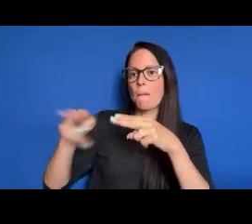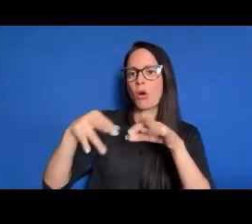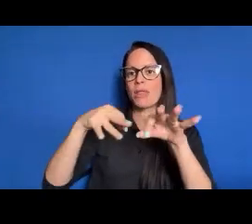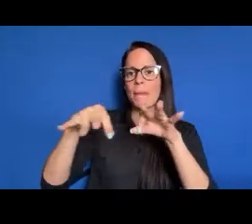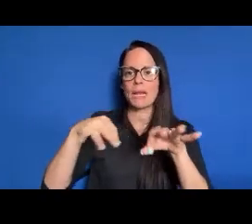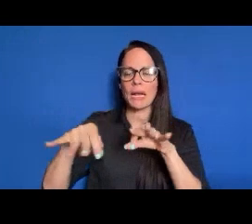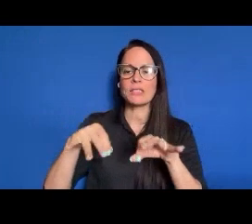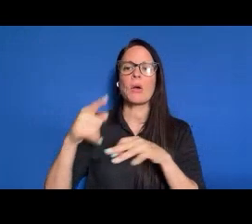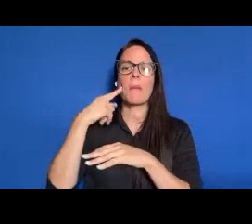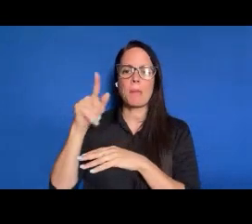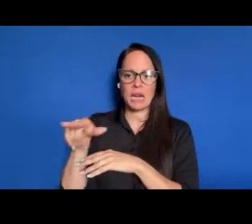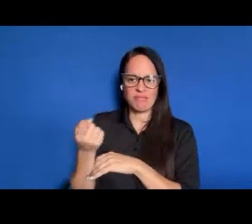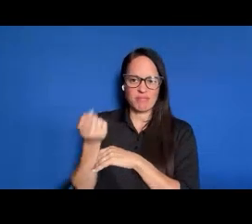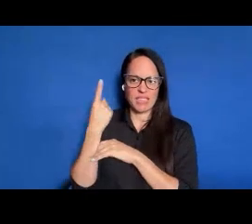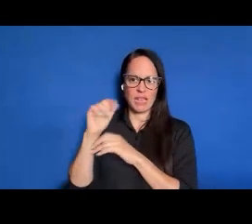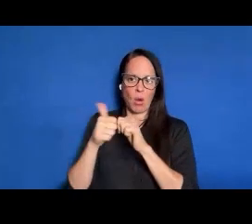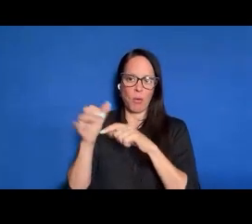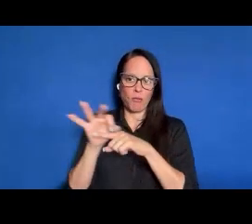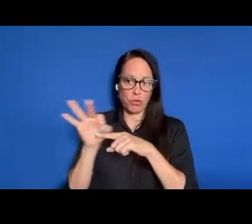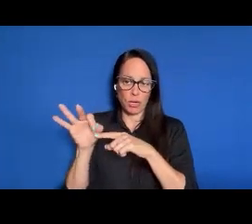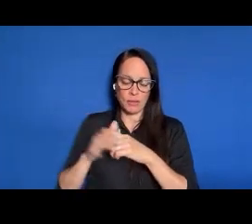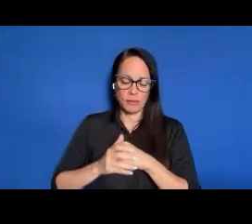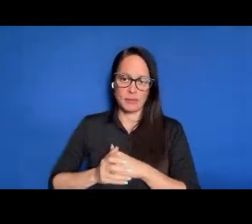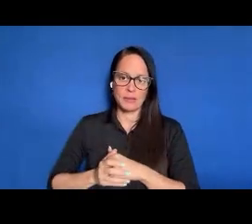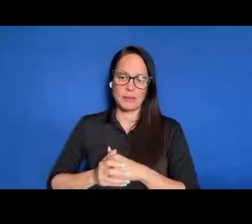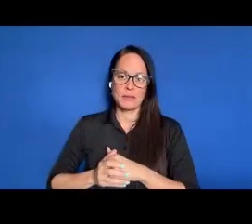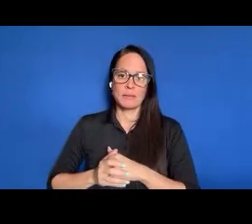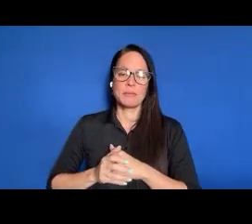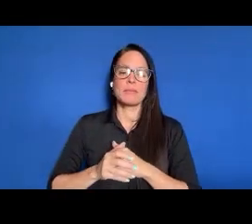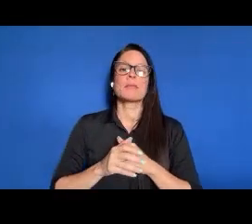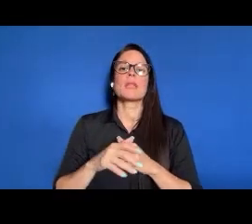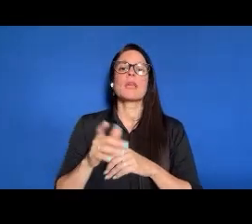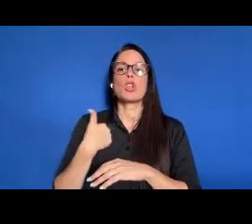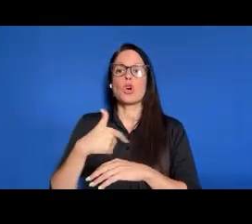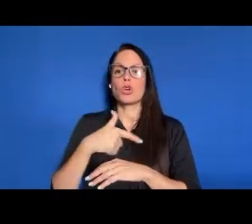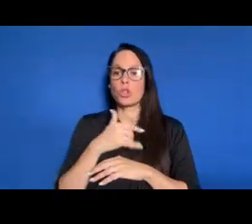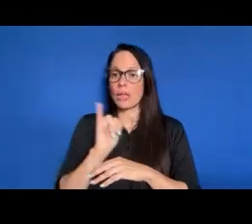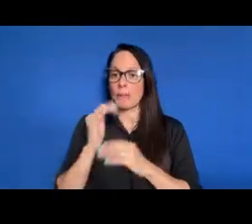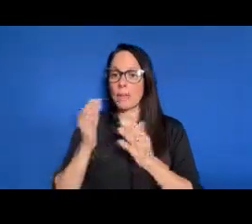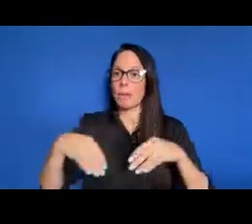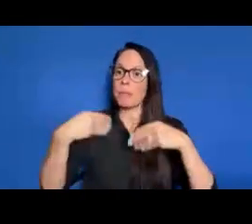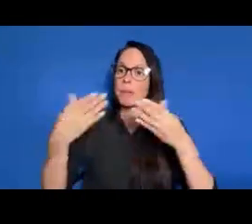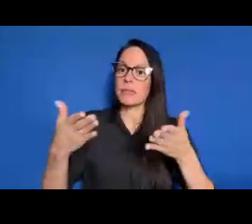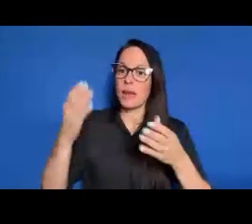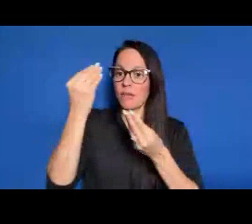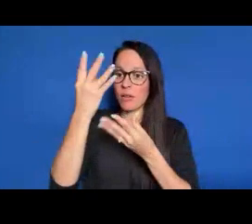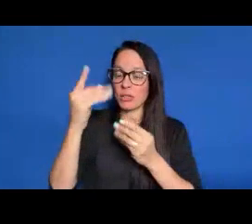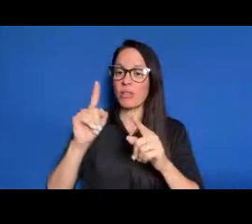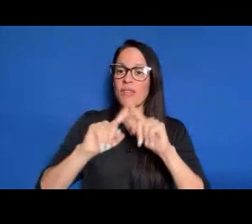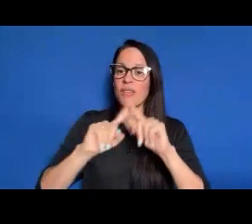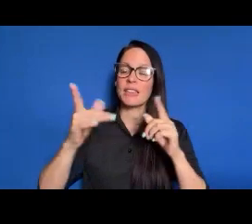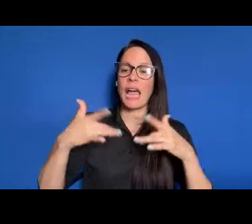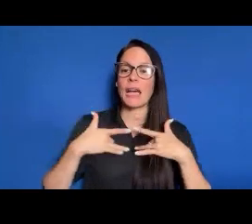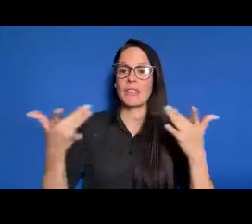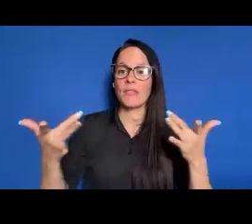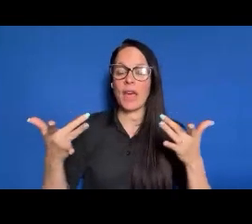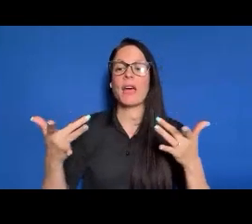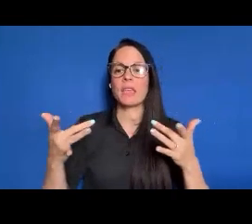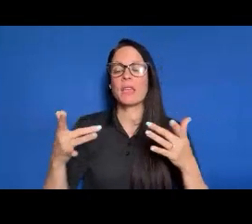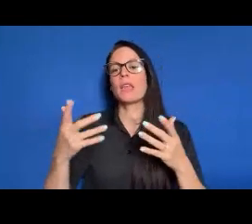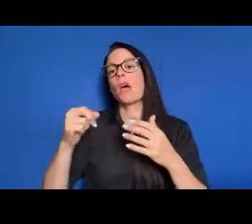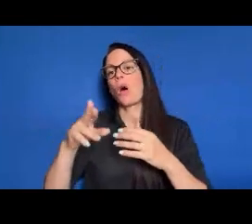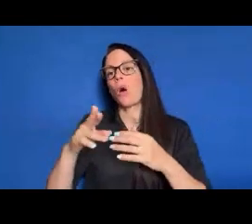de todos. Y luego vamos a brindar información acerca de estrategias y actividades a financiar o que se recomiendan financiar a través